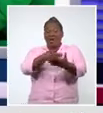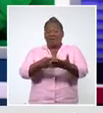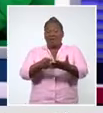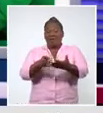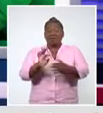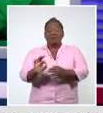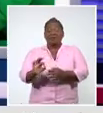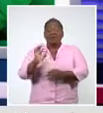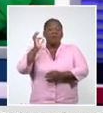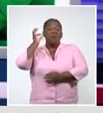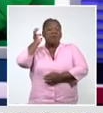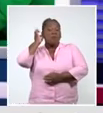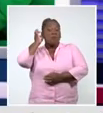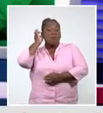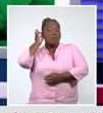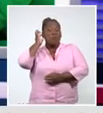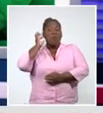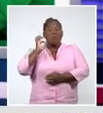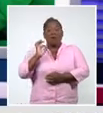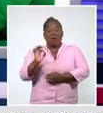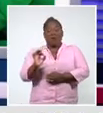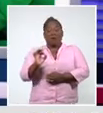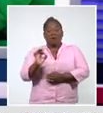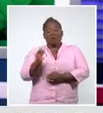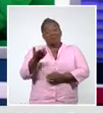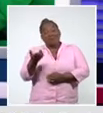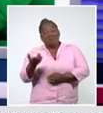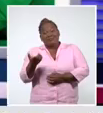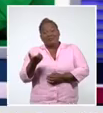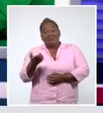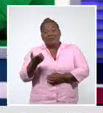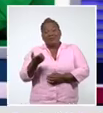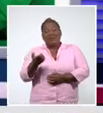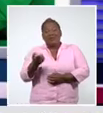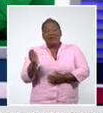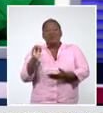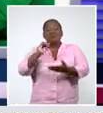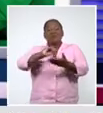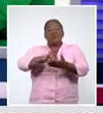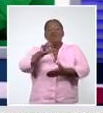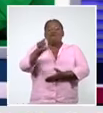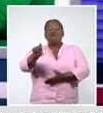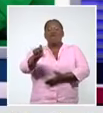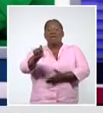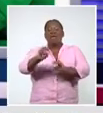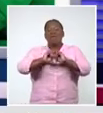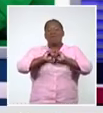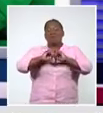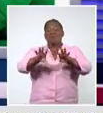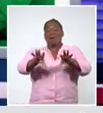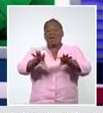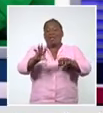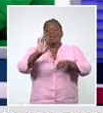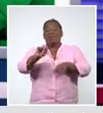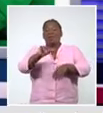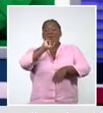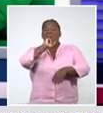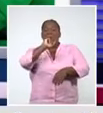Fin y con el sentido maternal pusieron una imagen al final donde dice, mamá,